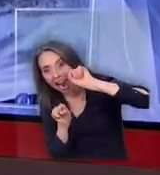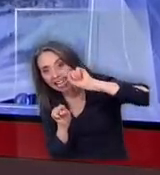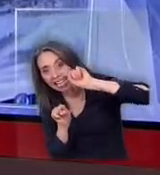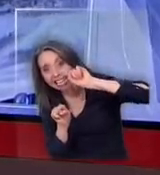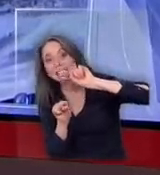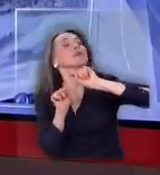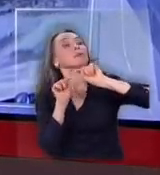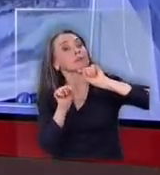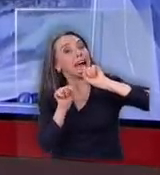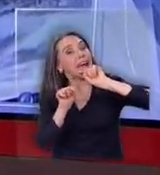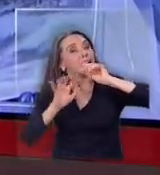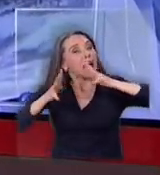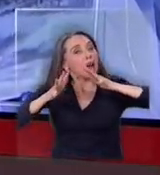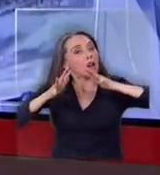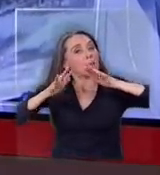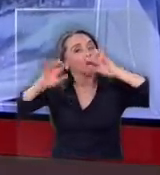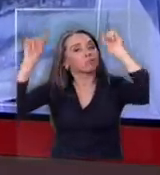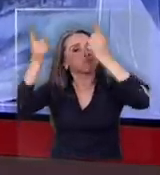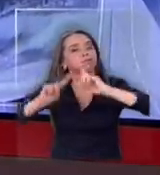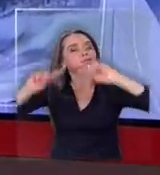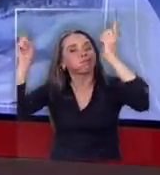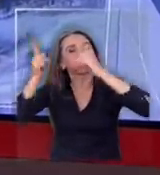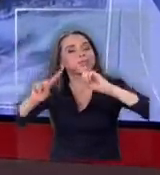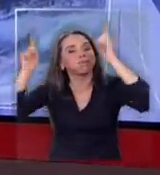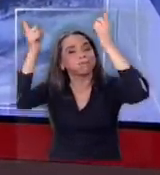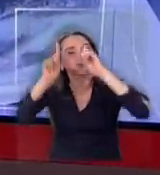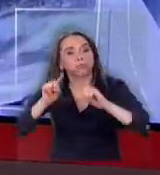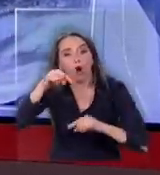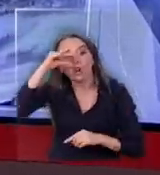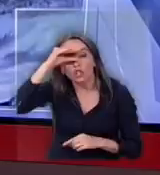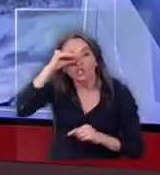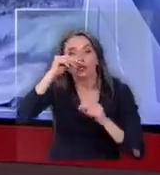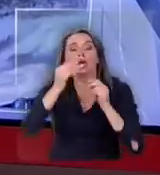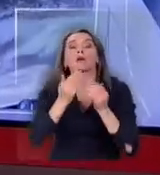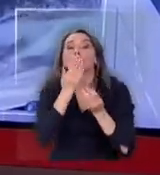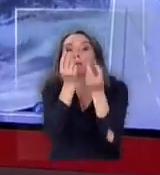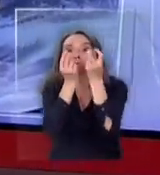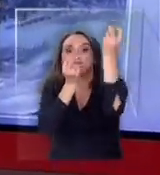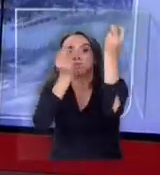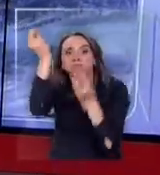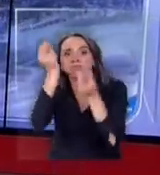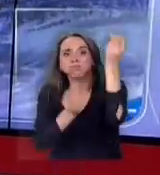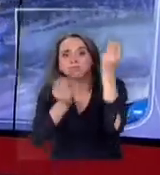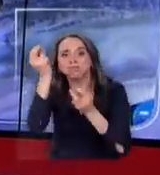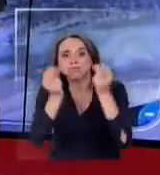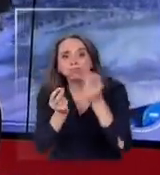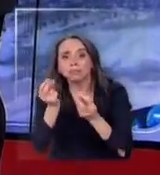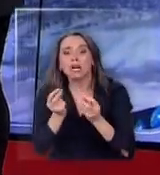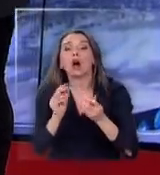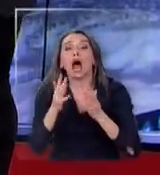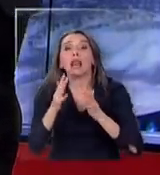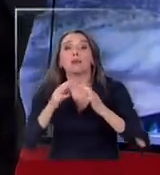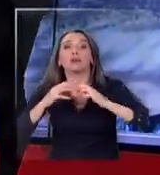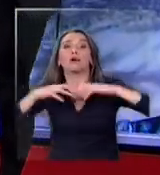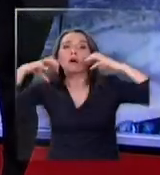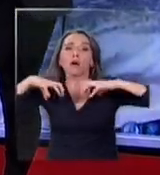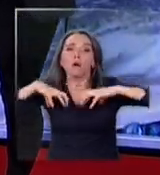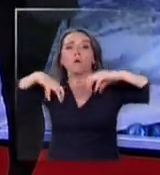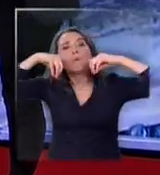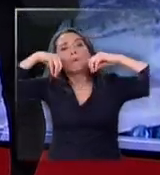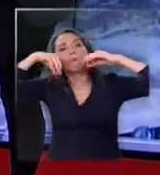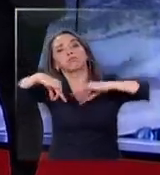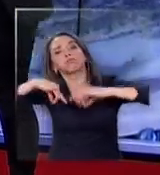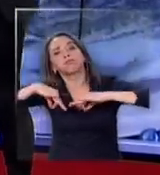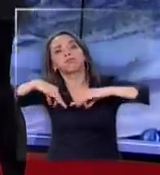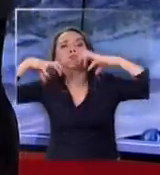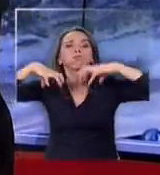caer efectivamente alguna tormenta eléctrica durante esta noche, algunos granizos y probablemente precipitaciones de variada intensidad a